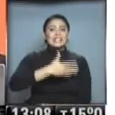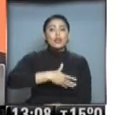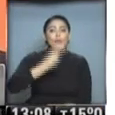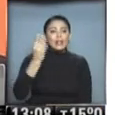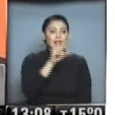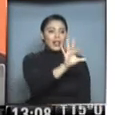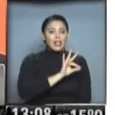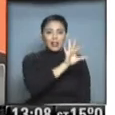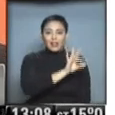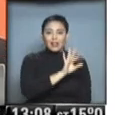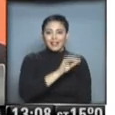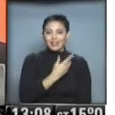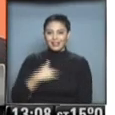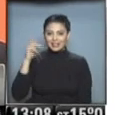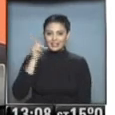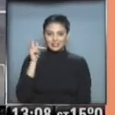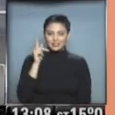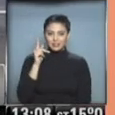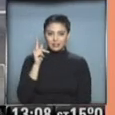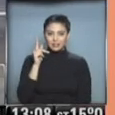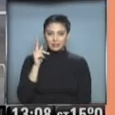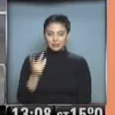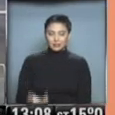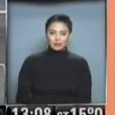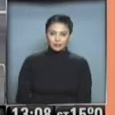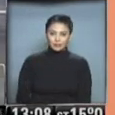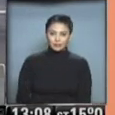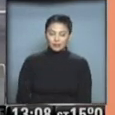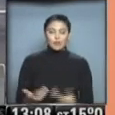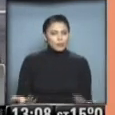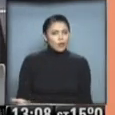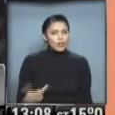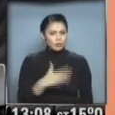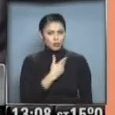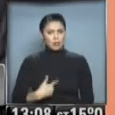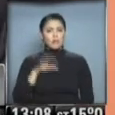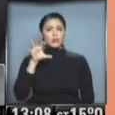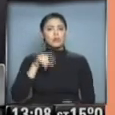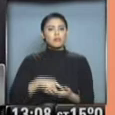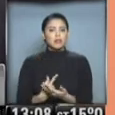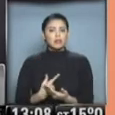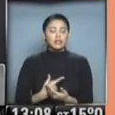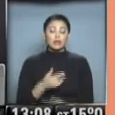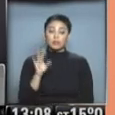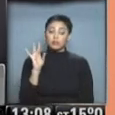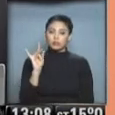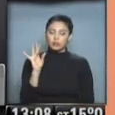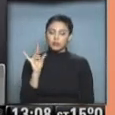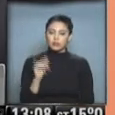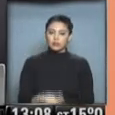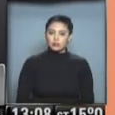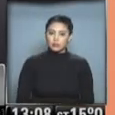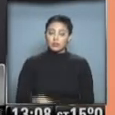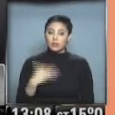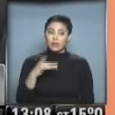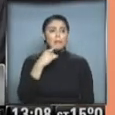muy bien vos néstor kirchner podrías quedarte gobernando una provincia con saberes muy compleja valla